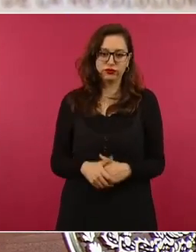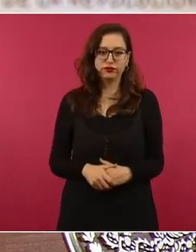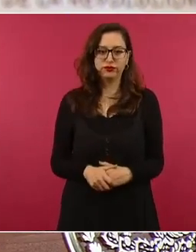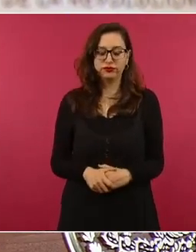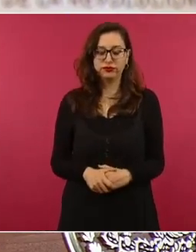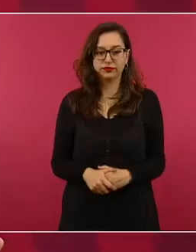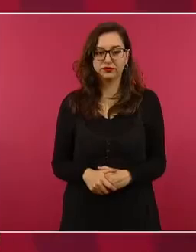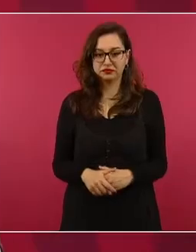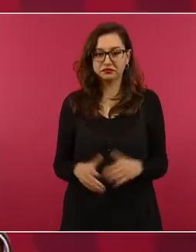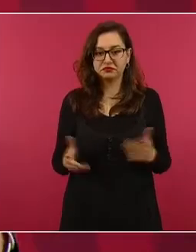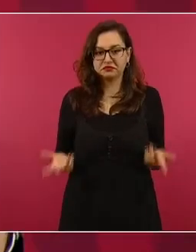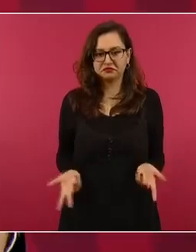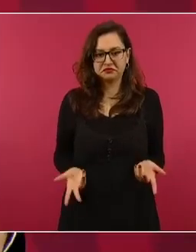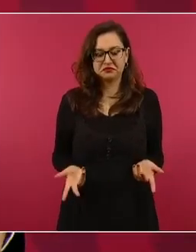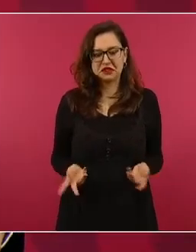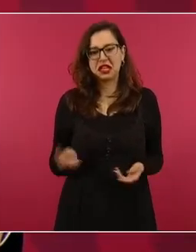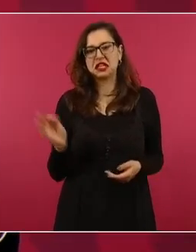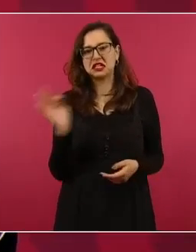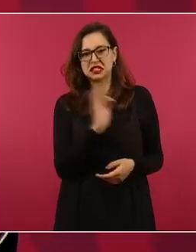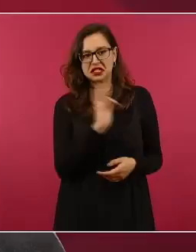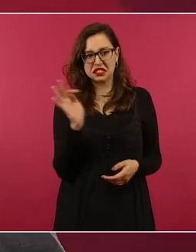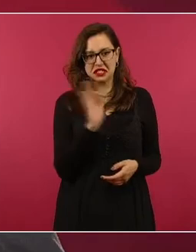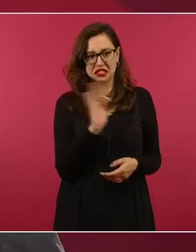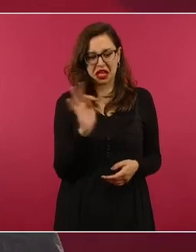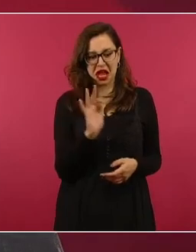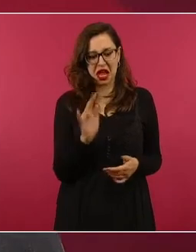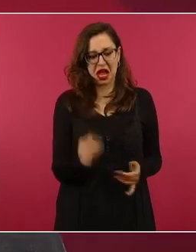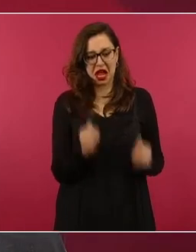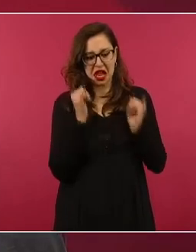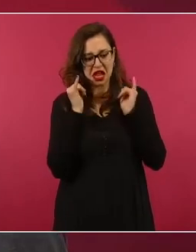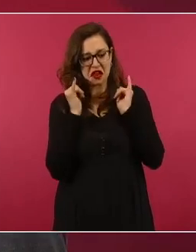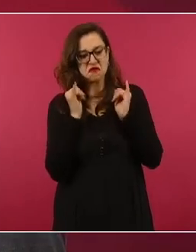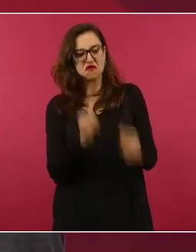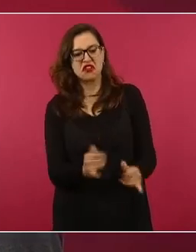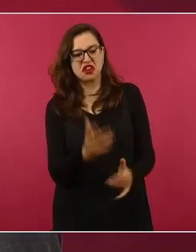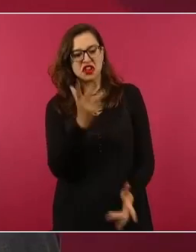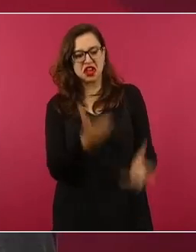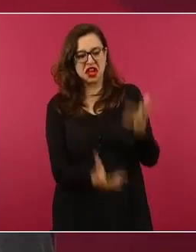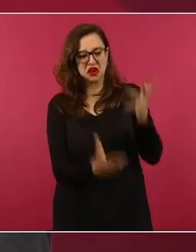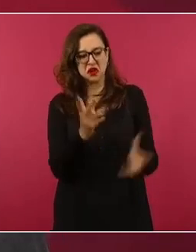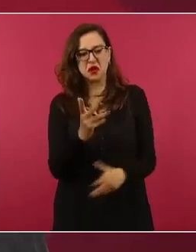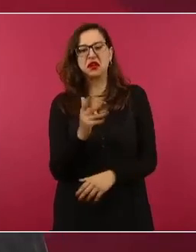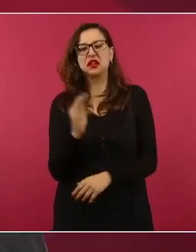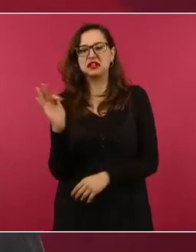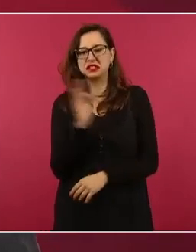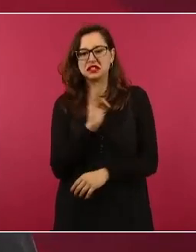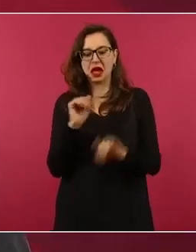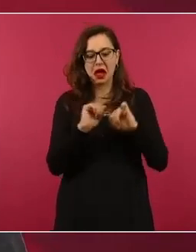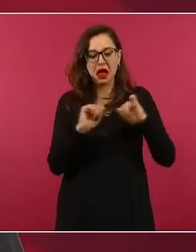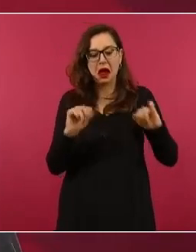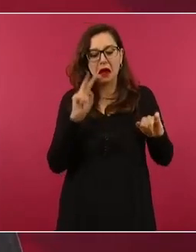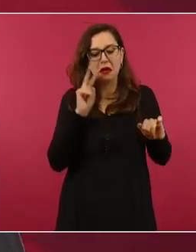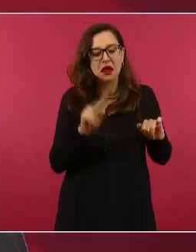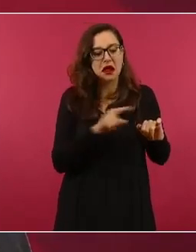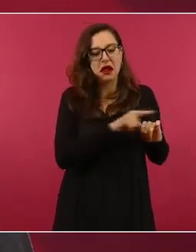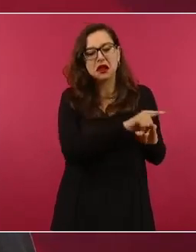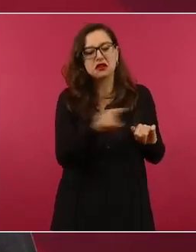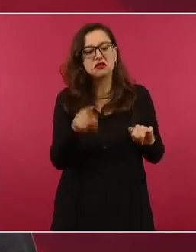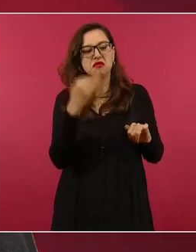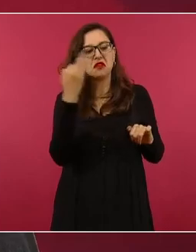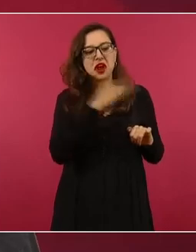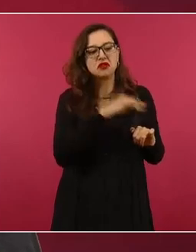solo me gustaría ir al infierno para ver a cuántos falsarios me encuentro por allá.